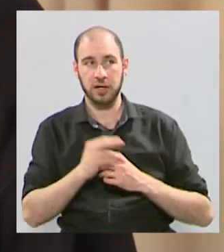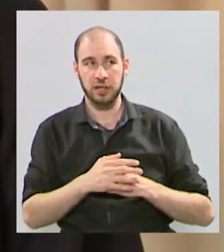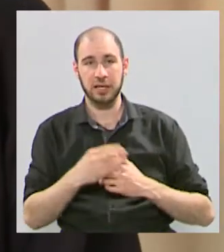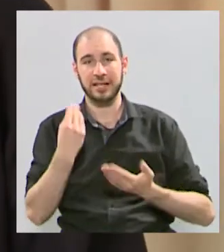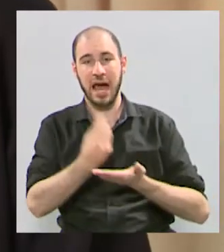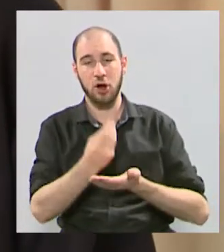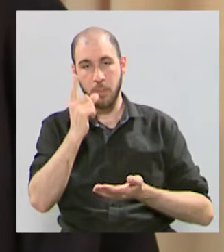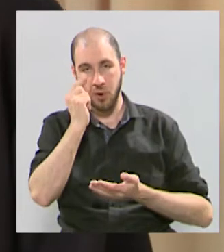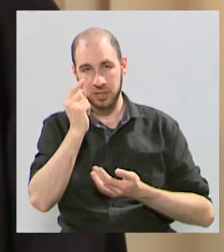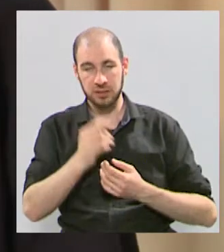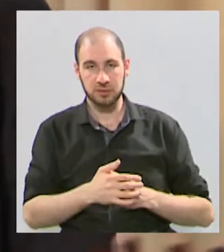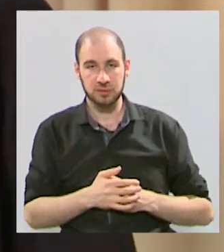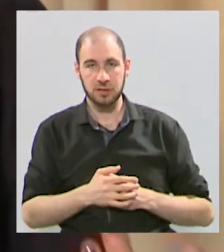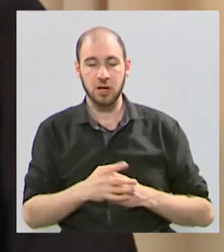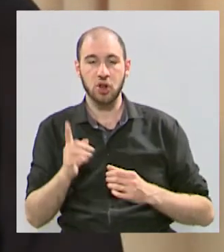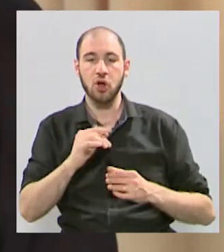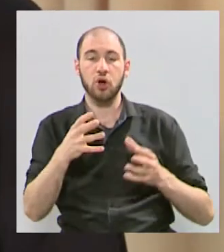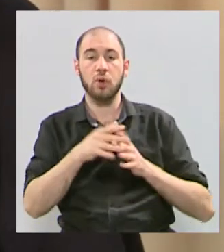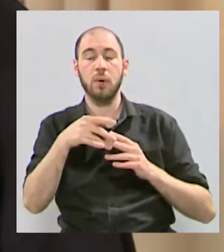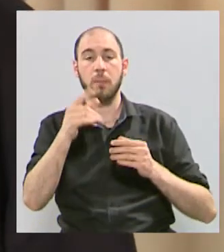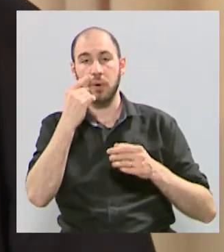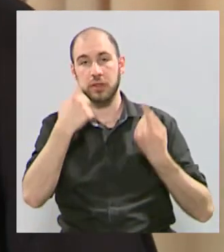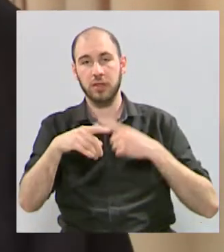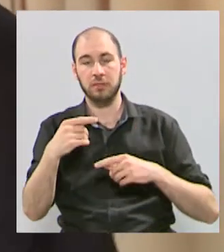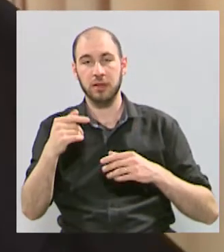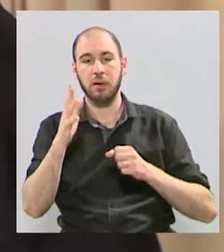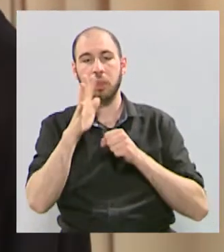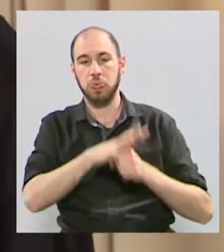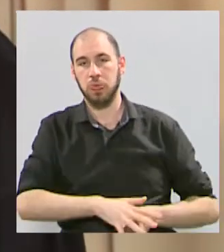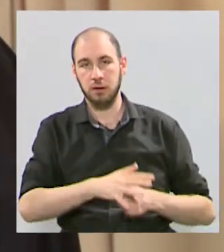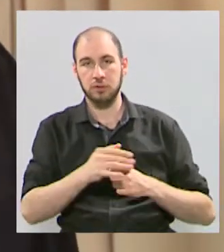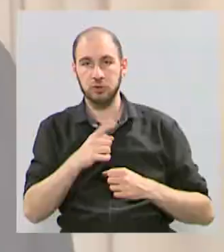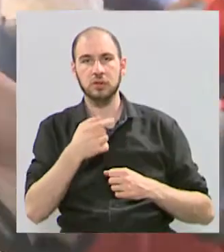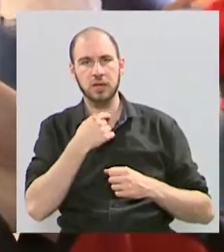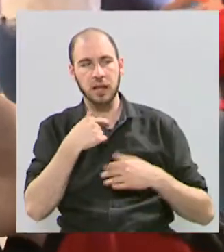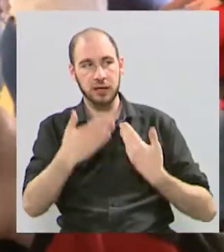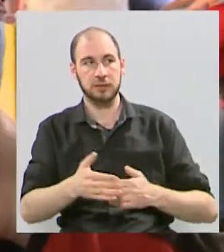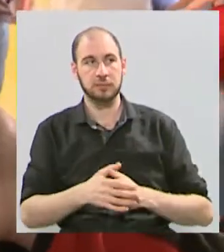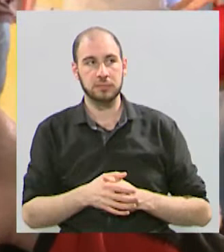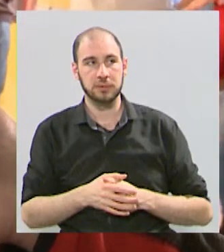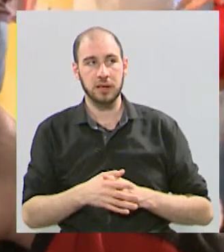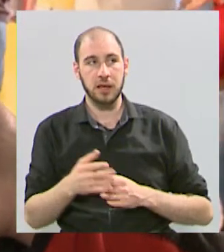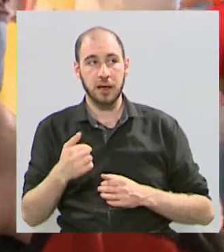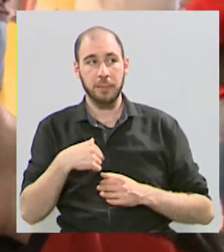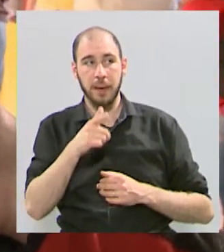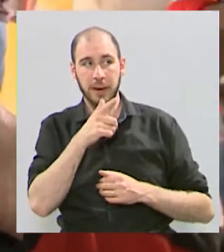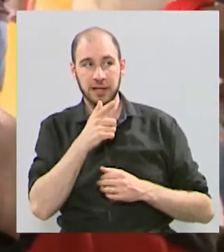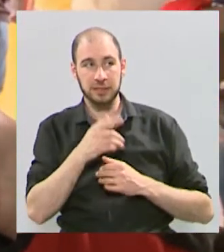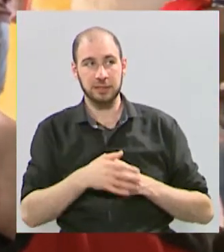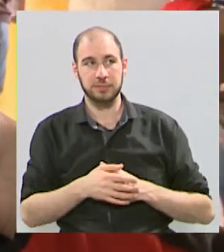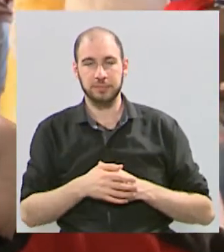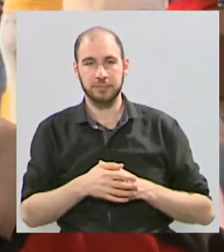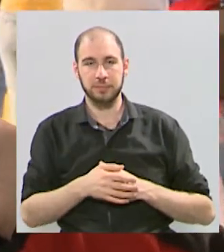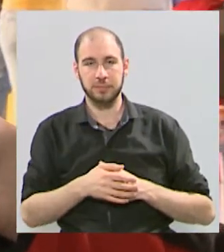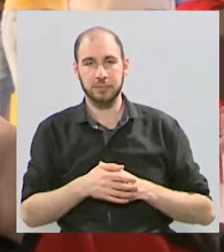cargos políticos y que no las distintas agrupaciones puedan aplastarnos la cabeza cuando queremos hacerlo. Yo creo particularmente